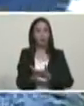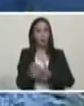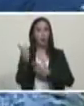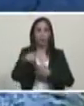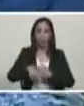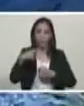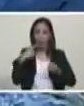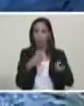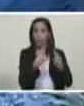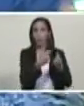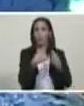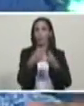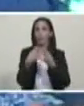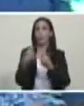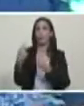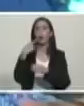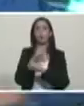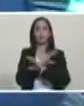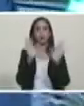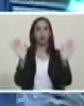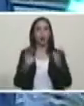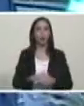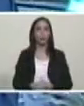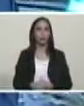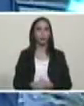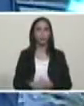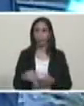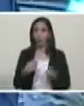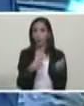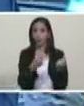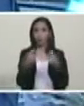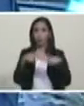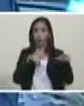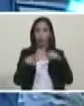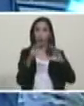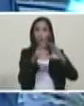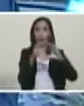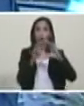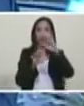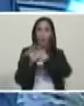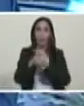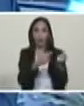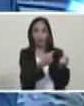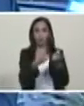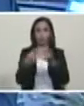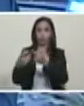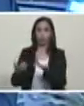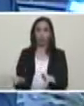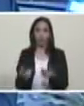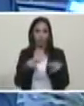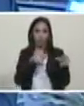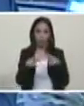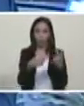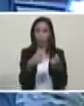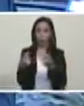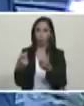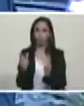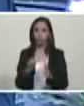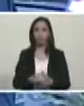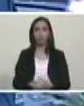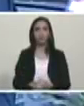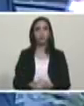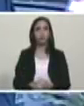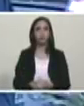2019. Además, pues, ya le debe estar llegando el bono del carnet de la patria, vicepresidenta,